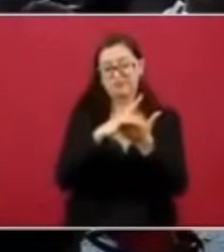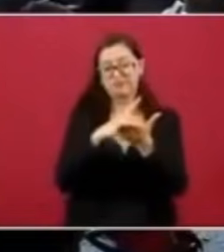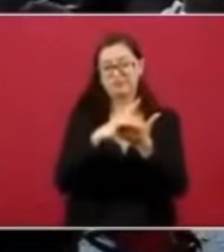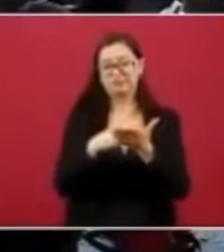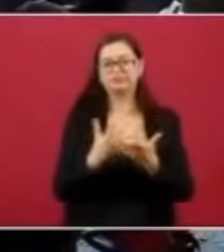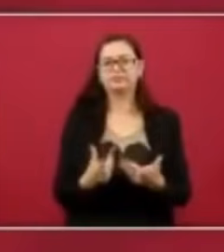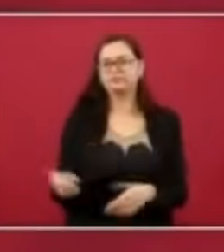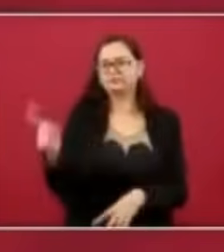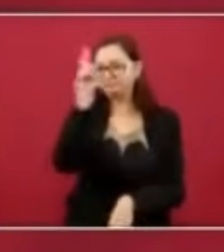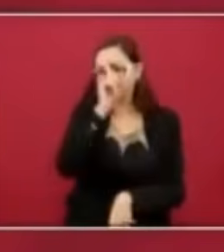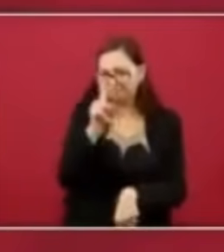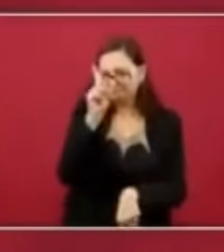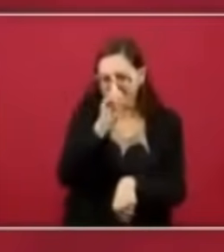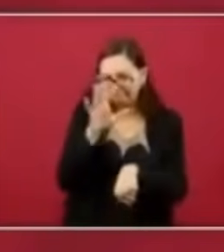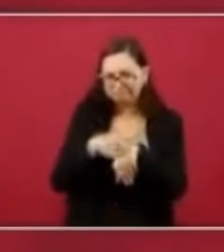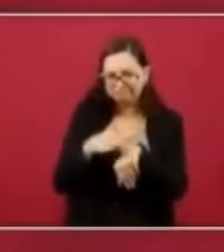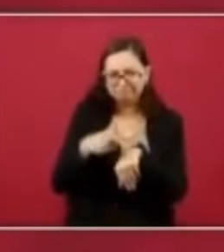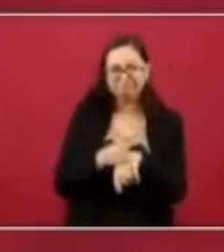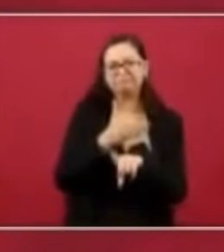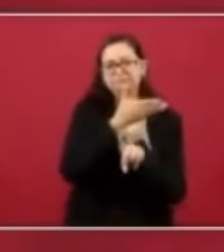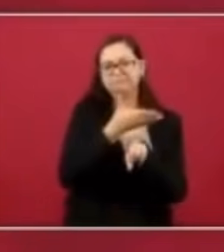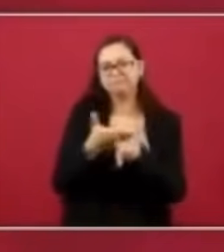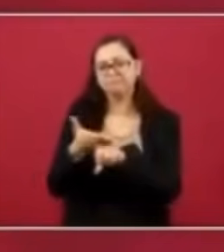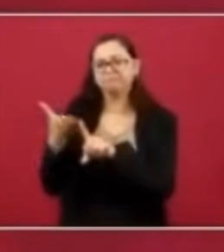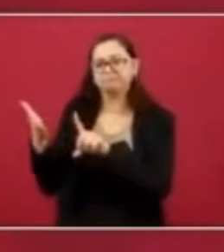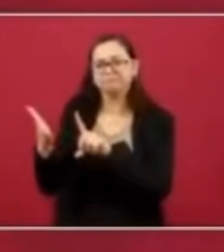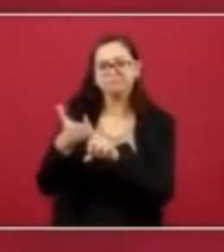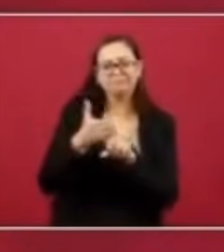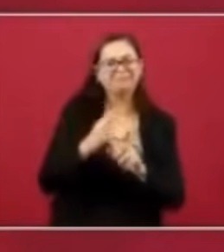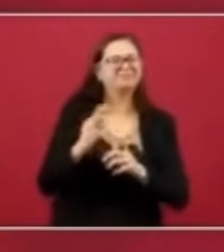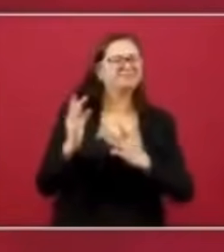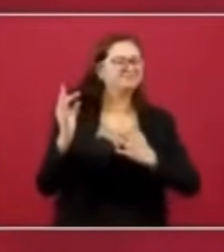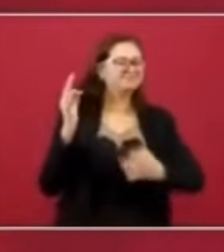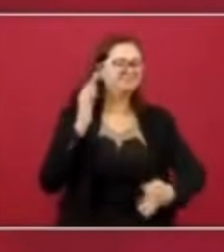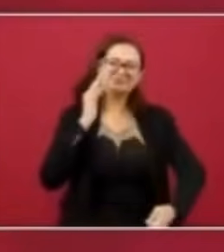de orientación a los jóvenes, una campaña